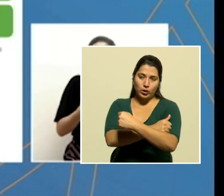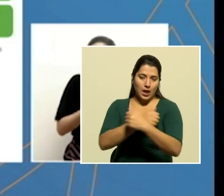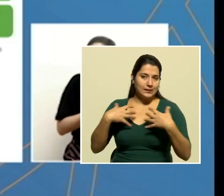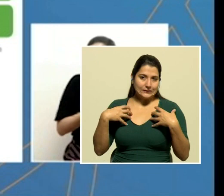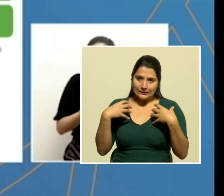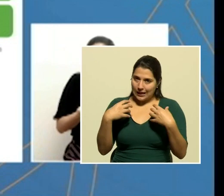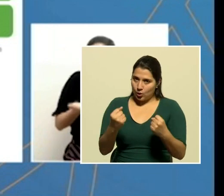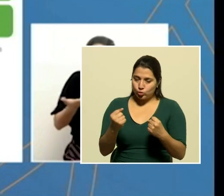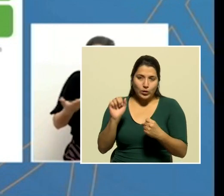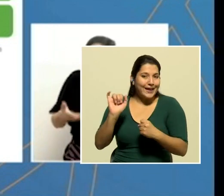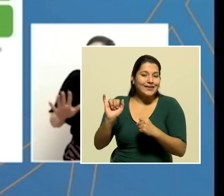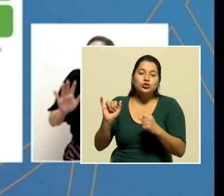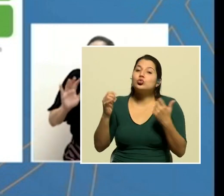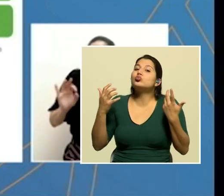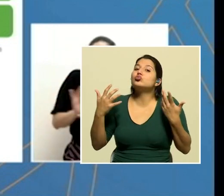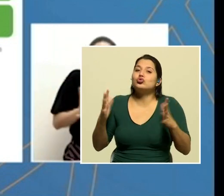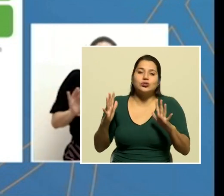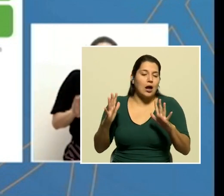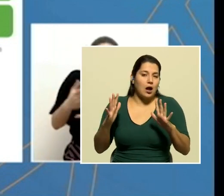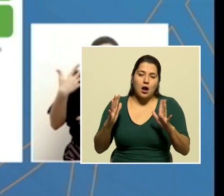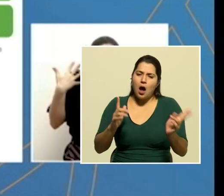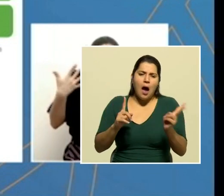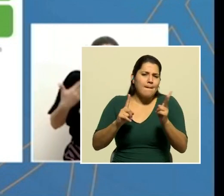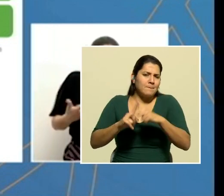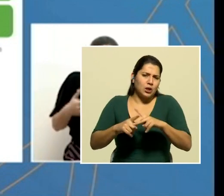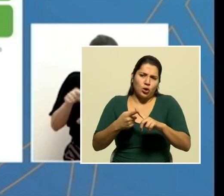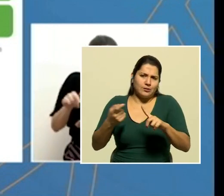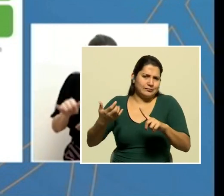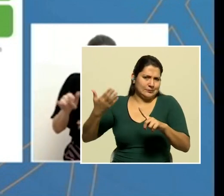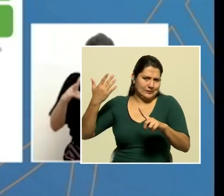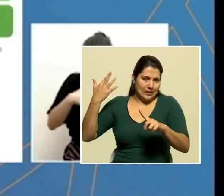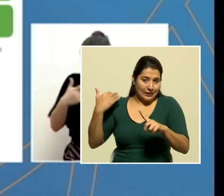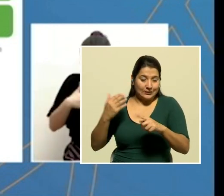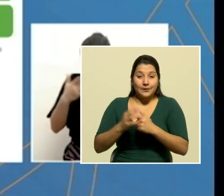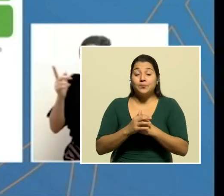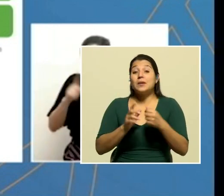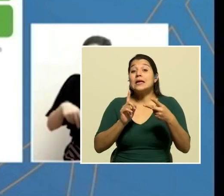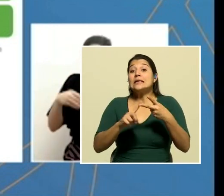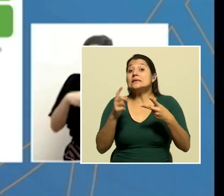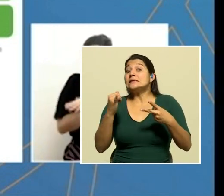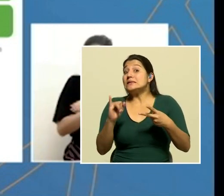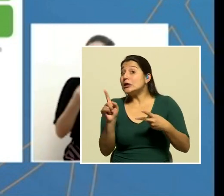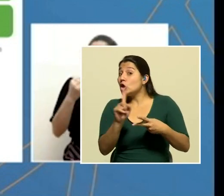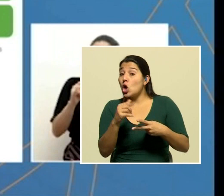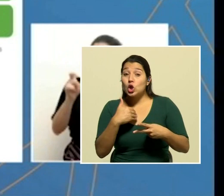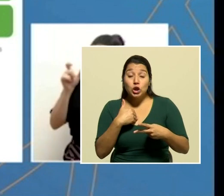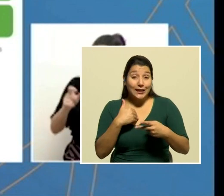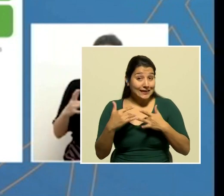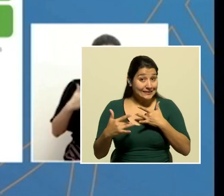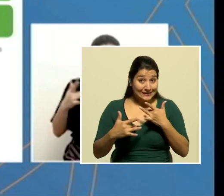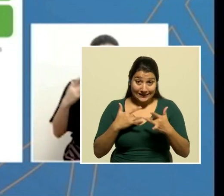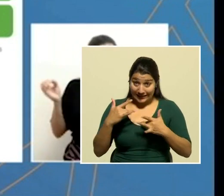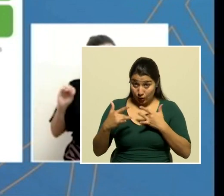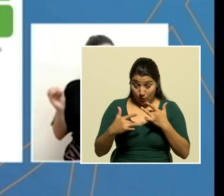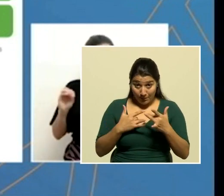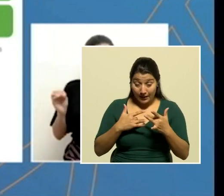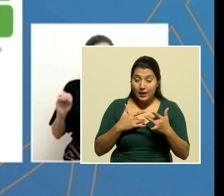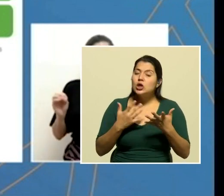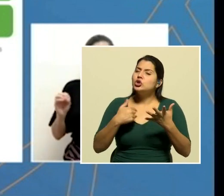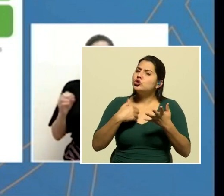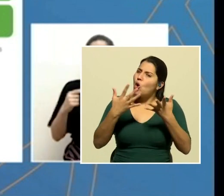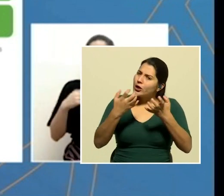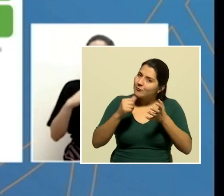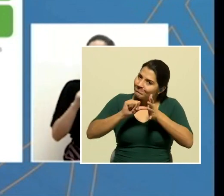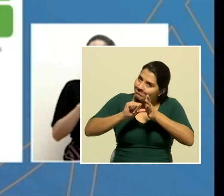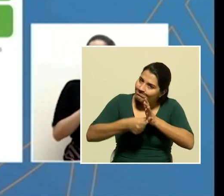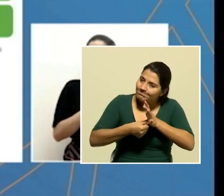esto ya estaba operando desde antes. Si no presenta síntomas ese transportista, y aquí quiero